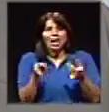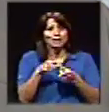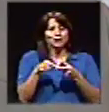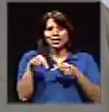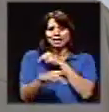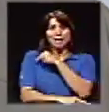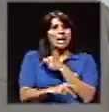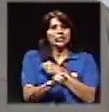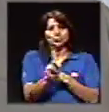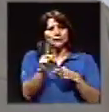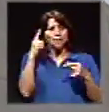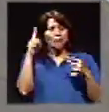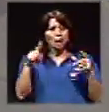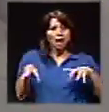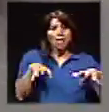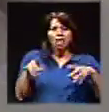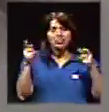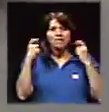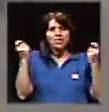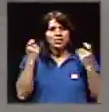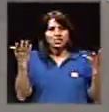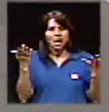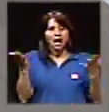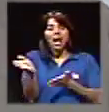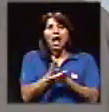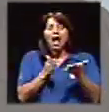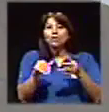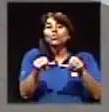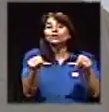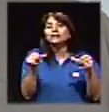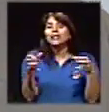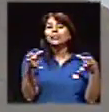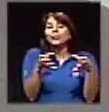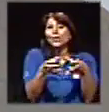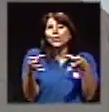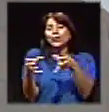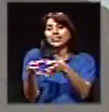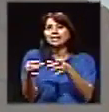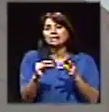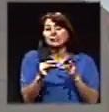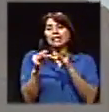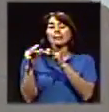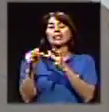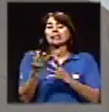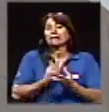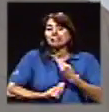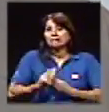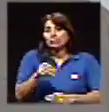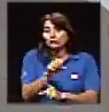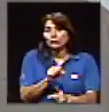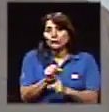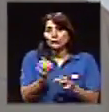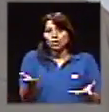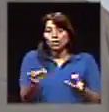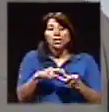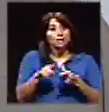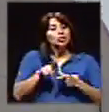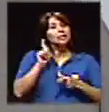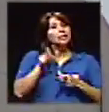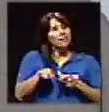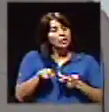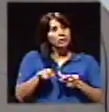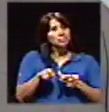fiesta. Hay ciertos sectores que están especialmente padeciendo la situación. Uh-huh. Entonces hay que hacer un